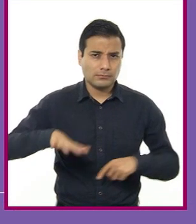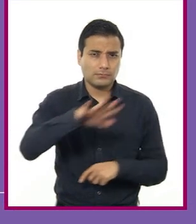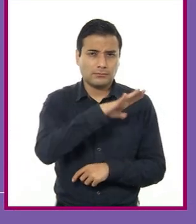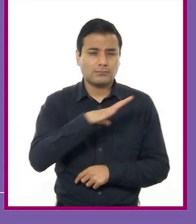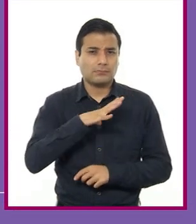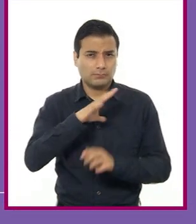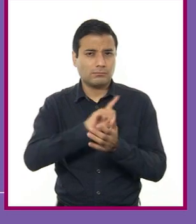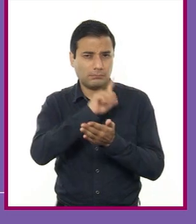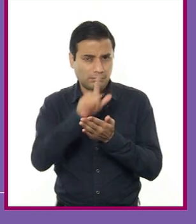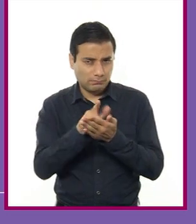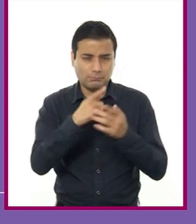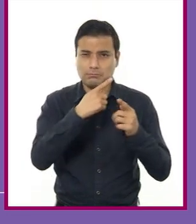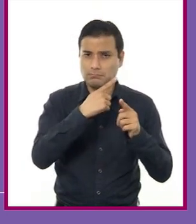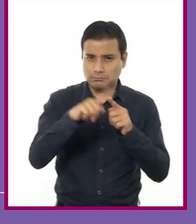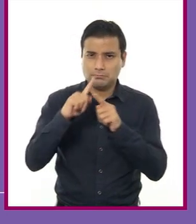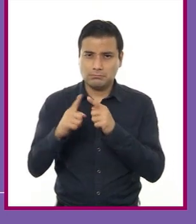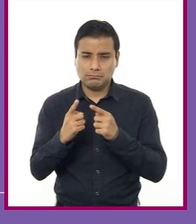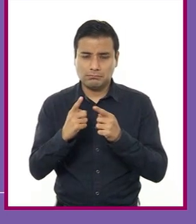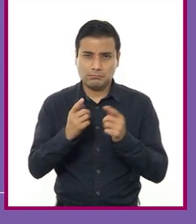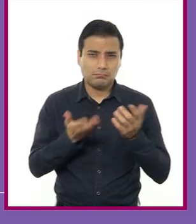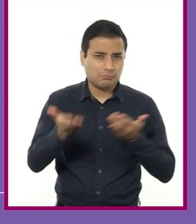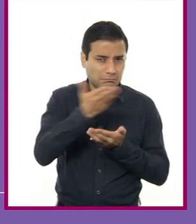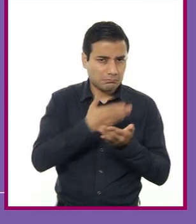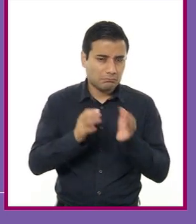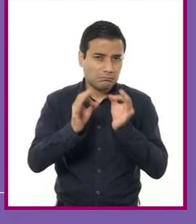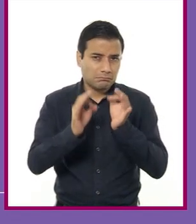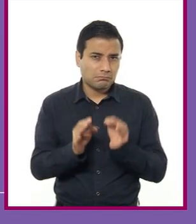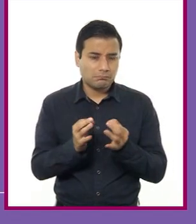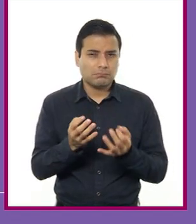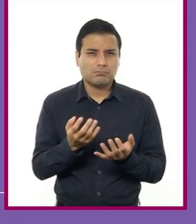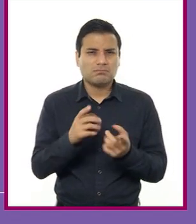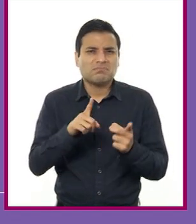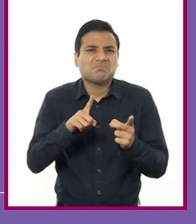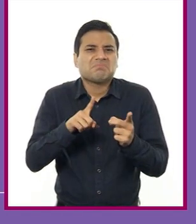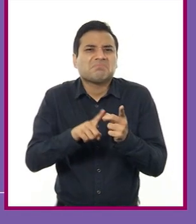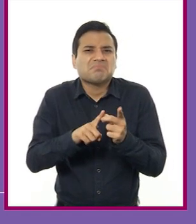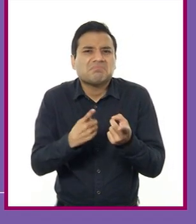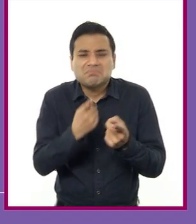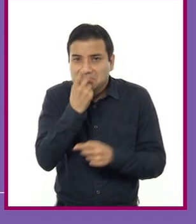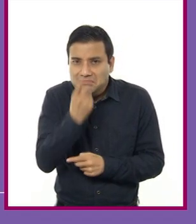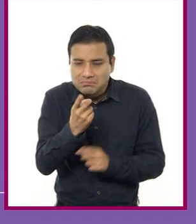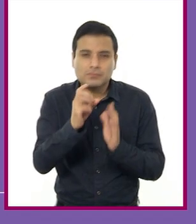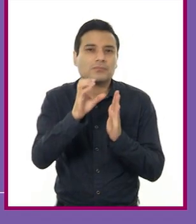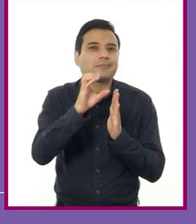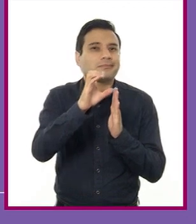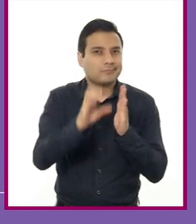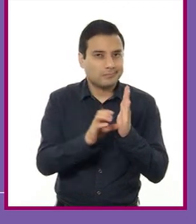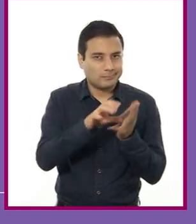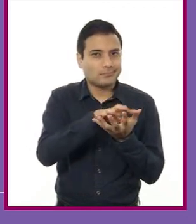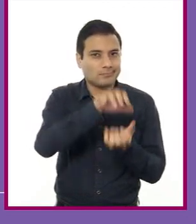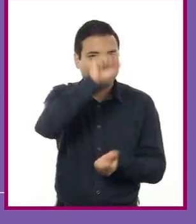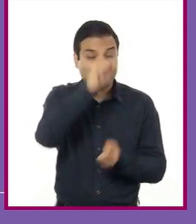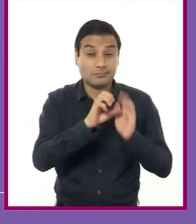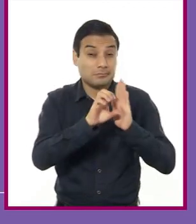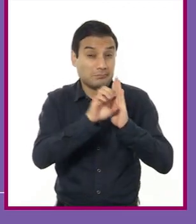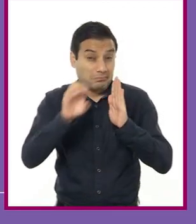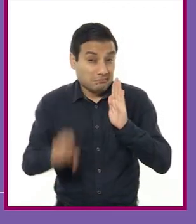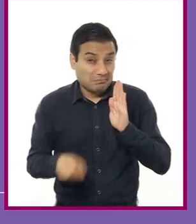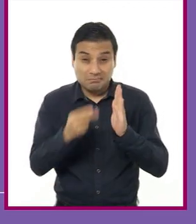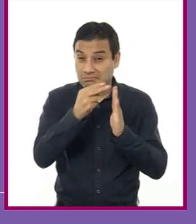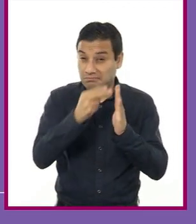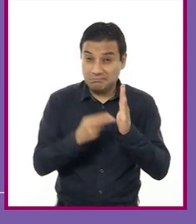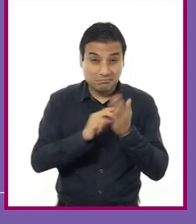que regulan la convivencia. Estas normas están escritas en las constituciones de los países. Si no existieran las normas, no